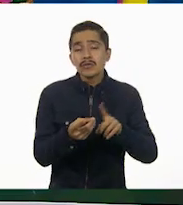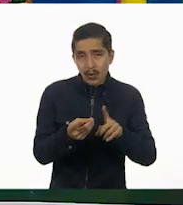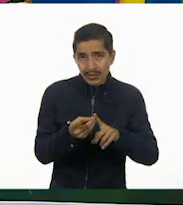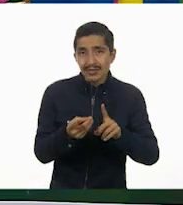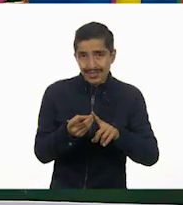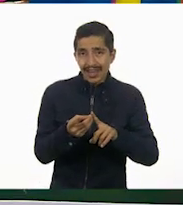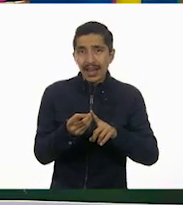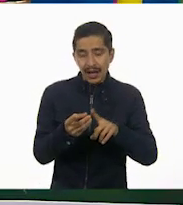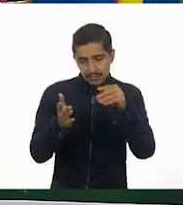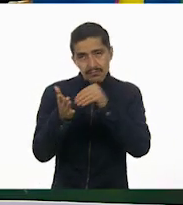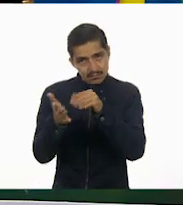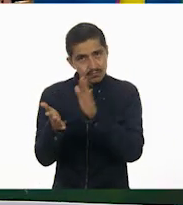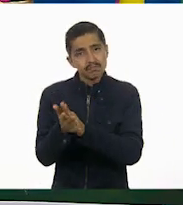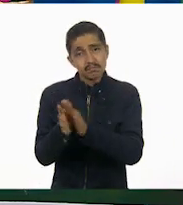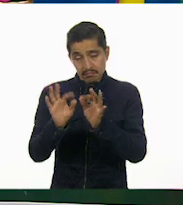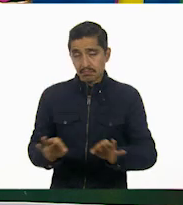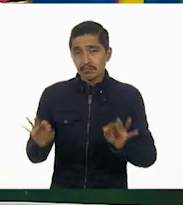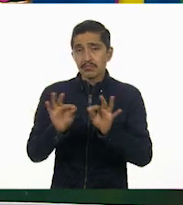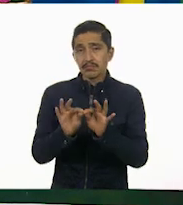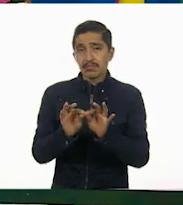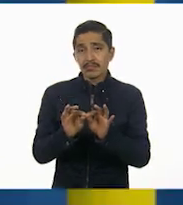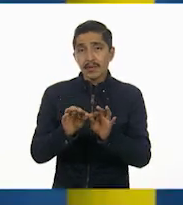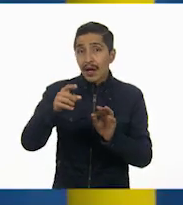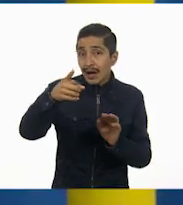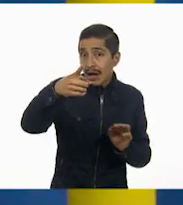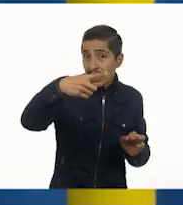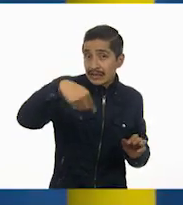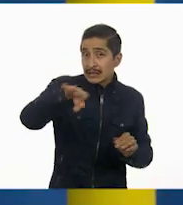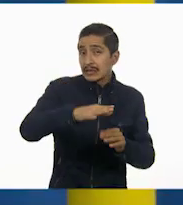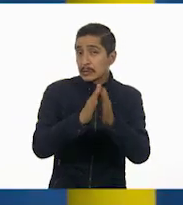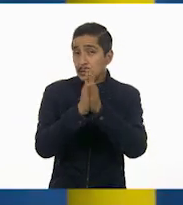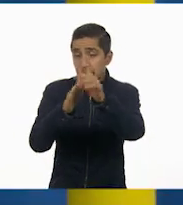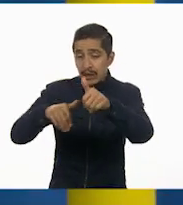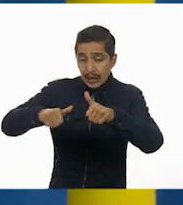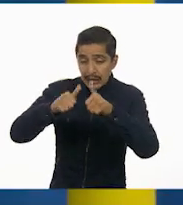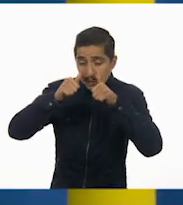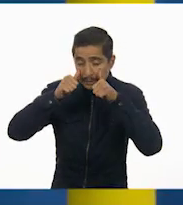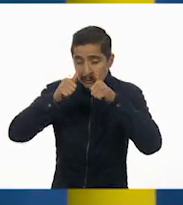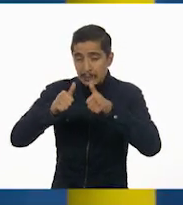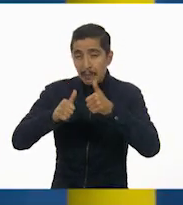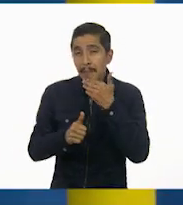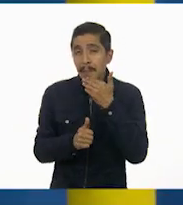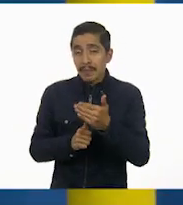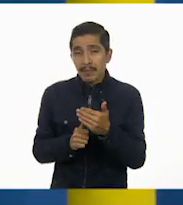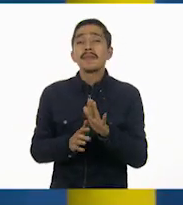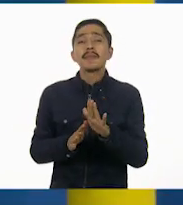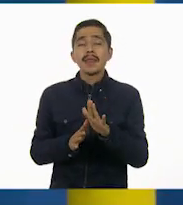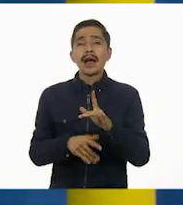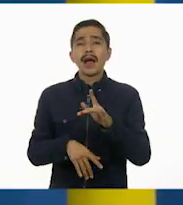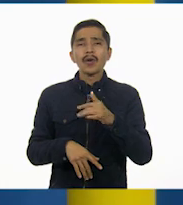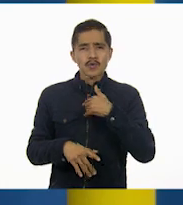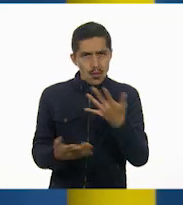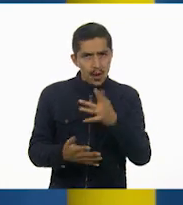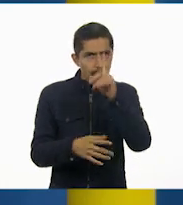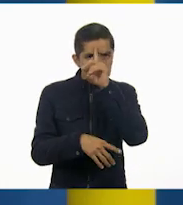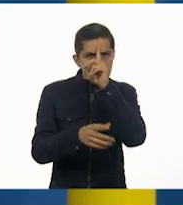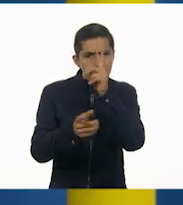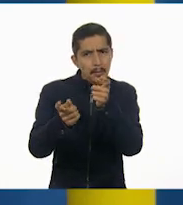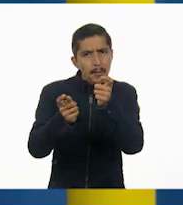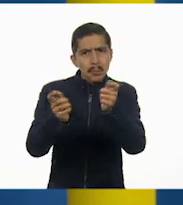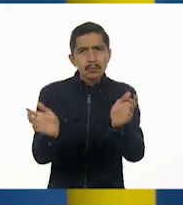estado mencionando. Así que en casa presten mucha atención y pues los vamos a estar acompañando en la elaboración